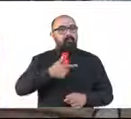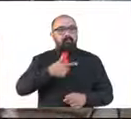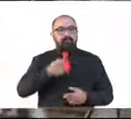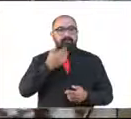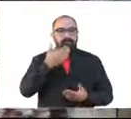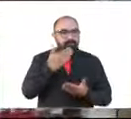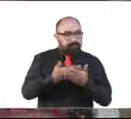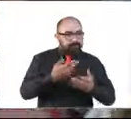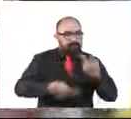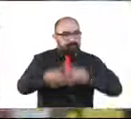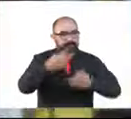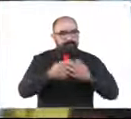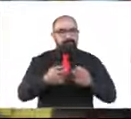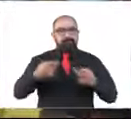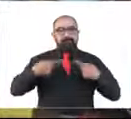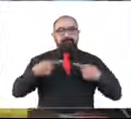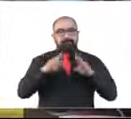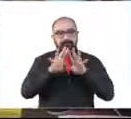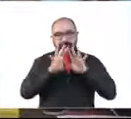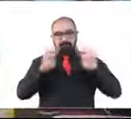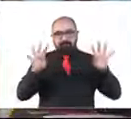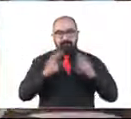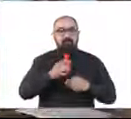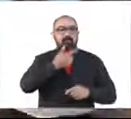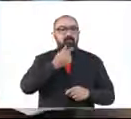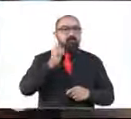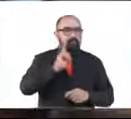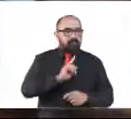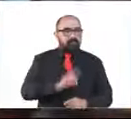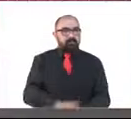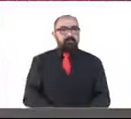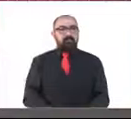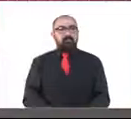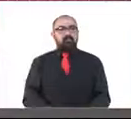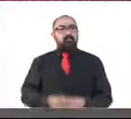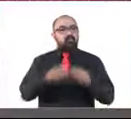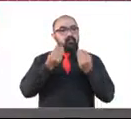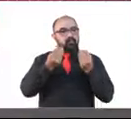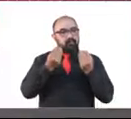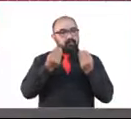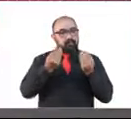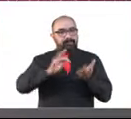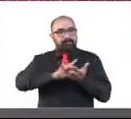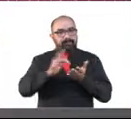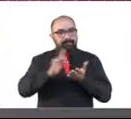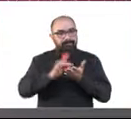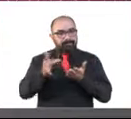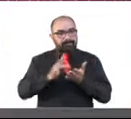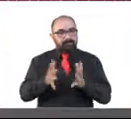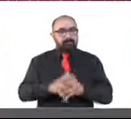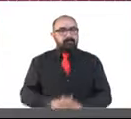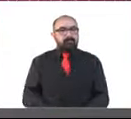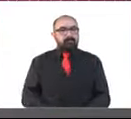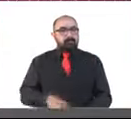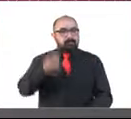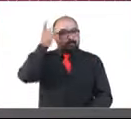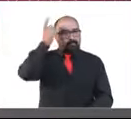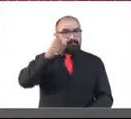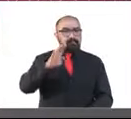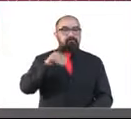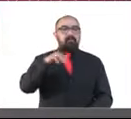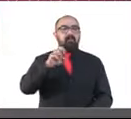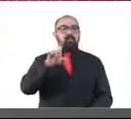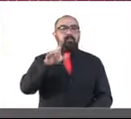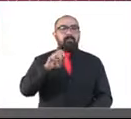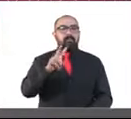la bienvenida a nuestros panelistas, a nuestras panelistas, ¿no? Gracias, muchas gracias a, pues, al doctor Manuel